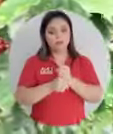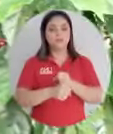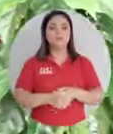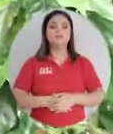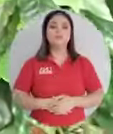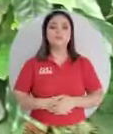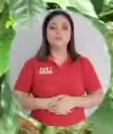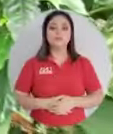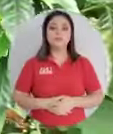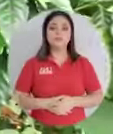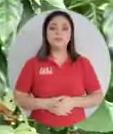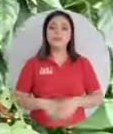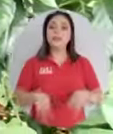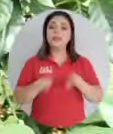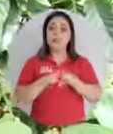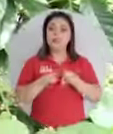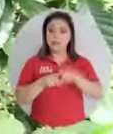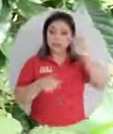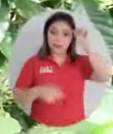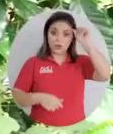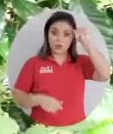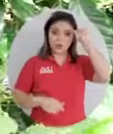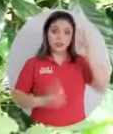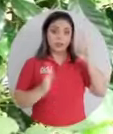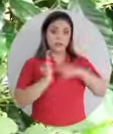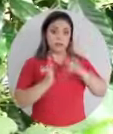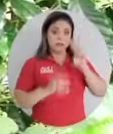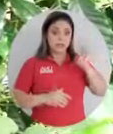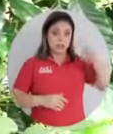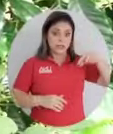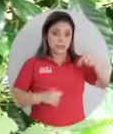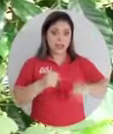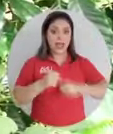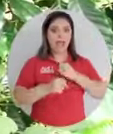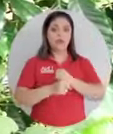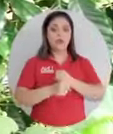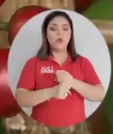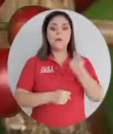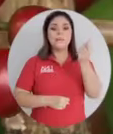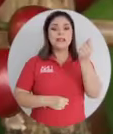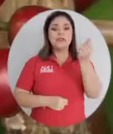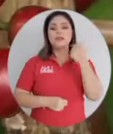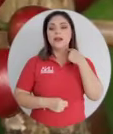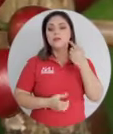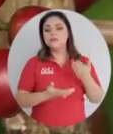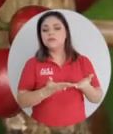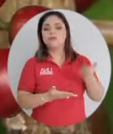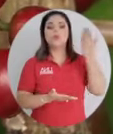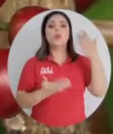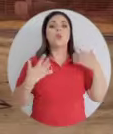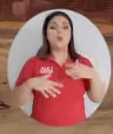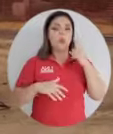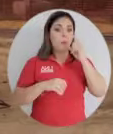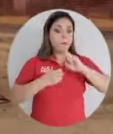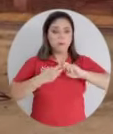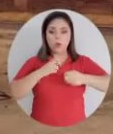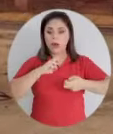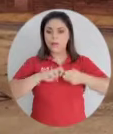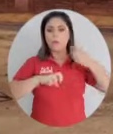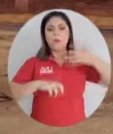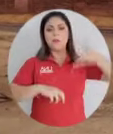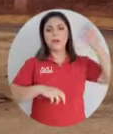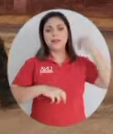sin trabajo. Sumemos a eso que por otro lado el 2022 fue el año donde la inflación volvió a convertirse en un problema después de más de